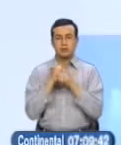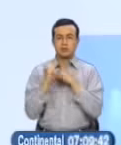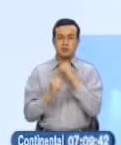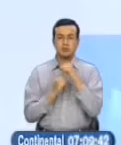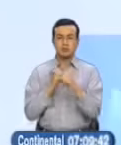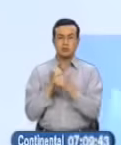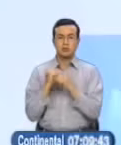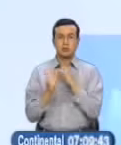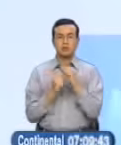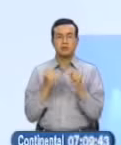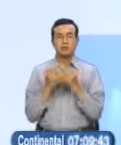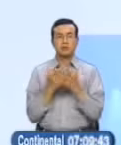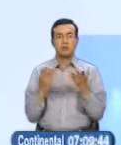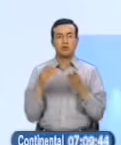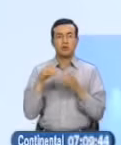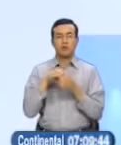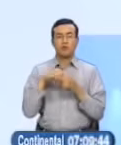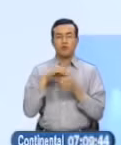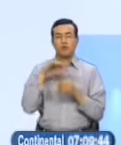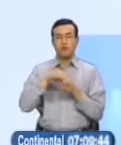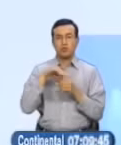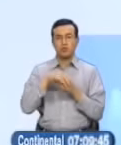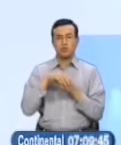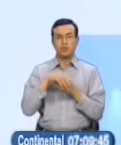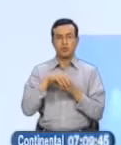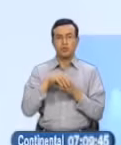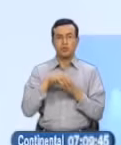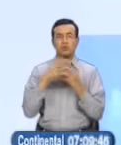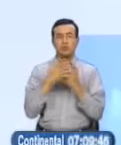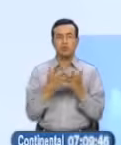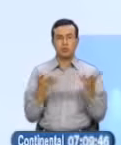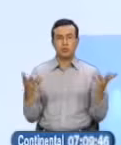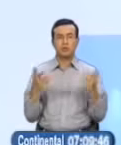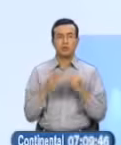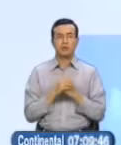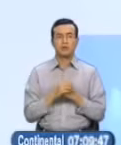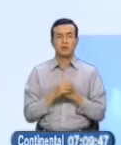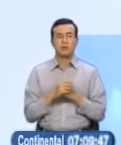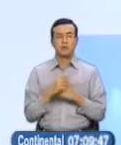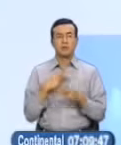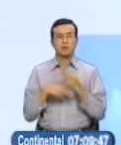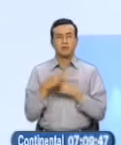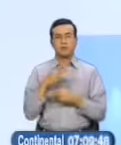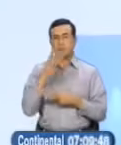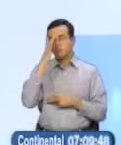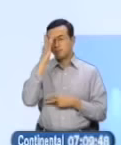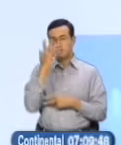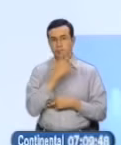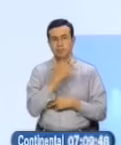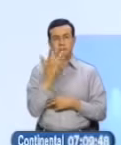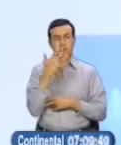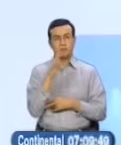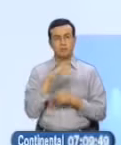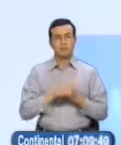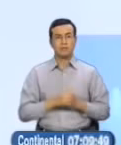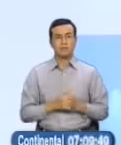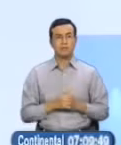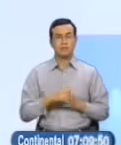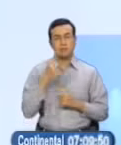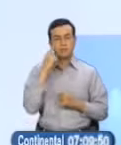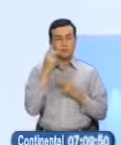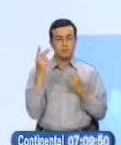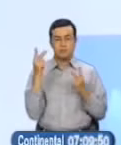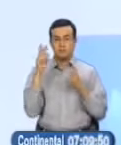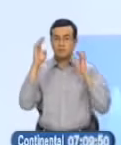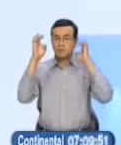en generar esos fondos semillas, esos microemprendimientos, porque efectivamente estamos viendo que en